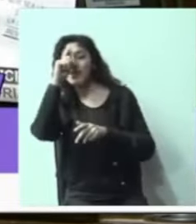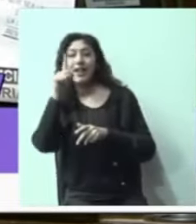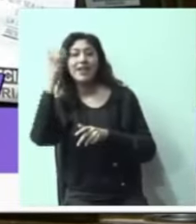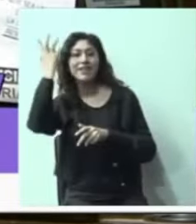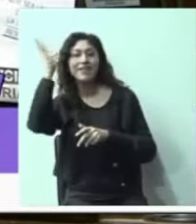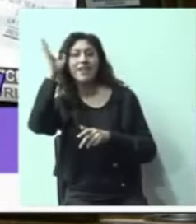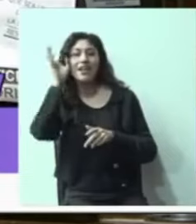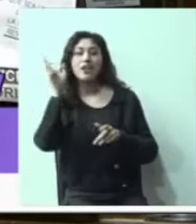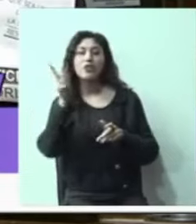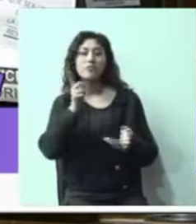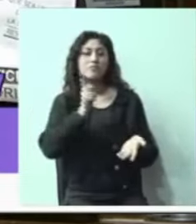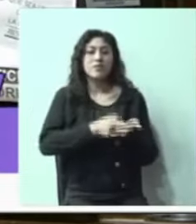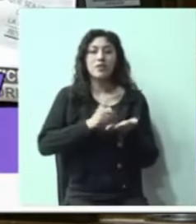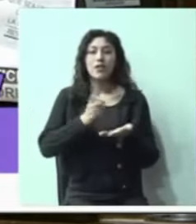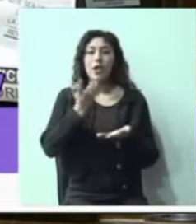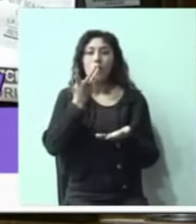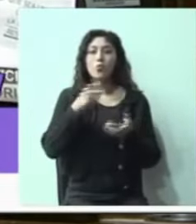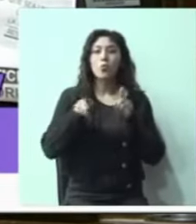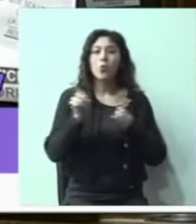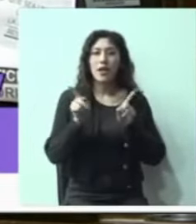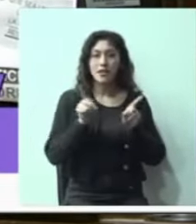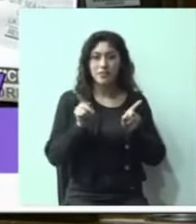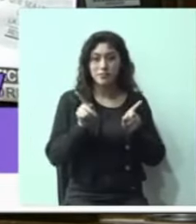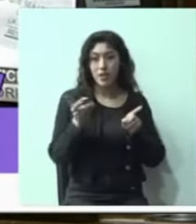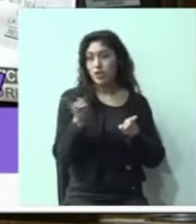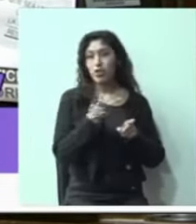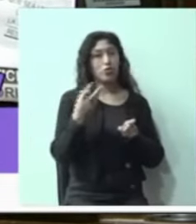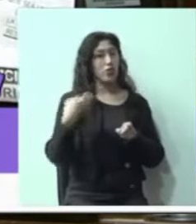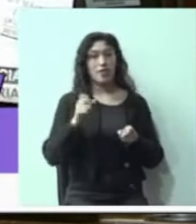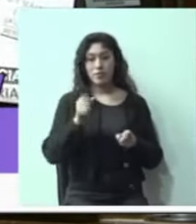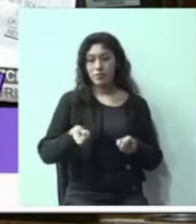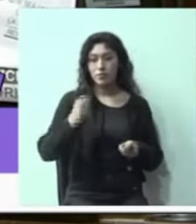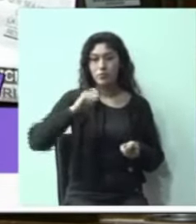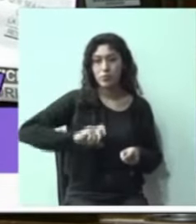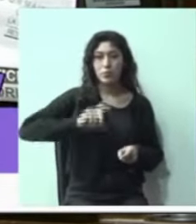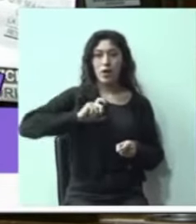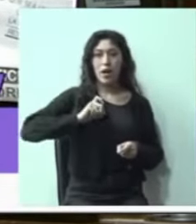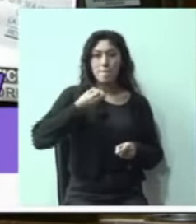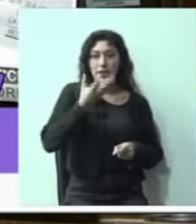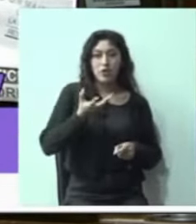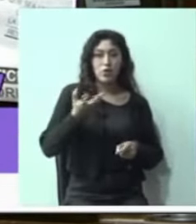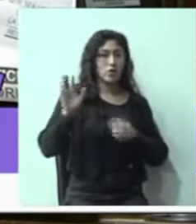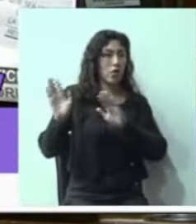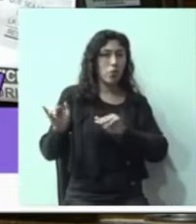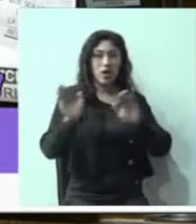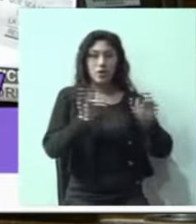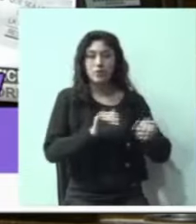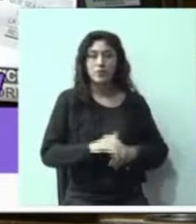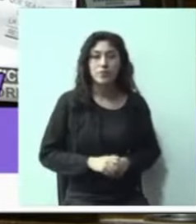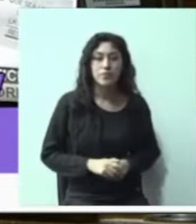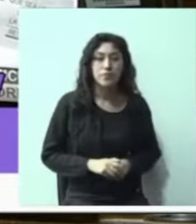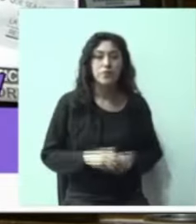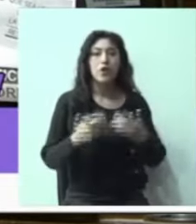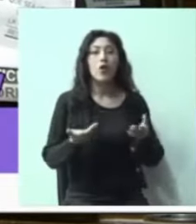italiano, si se aprueba este proyecto, va a tener que pagar mejores salarios también y mejores condiciones de trabajo. O hemos puesto en el